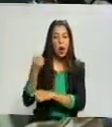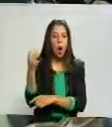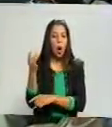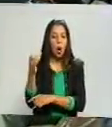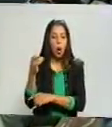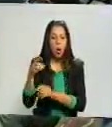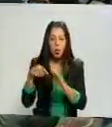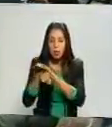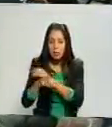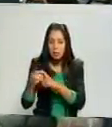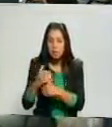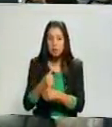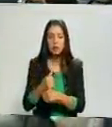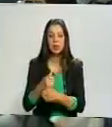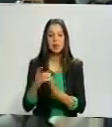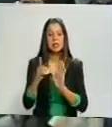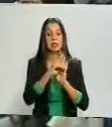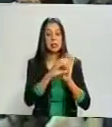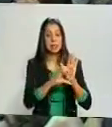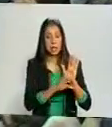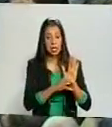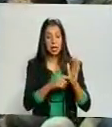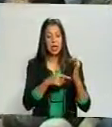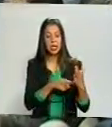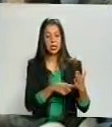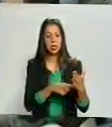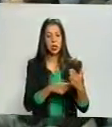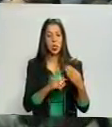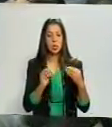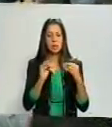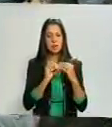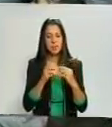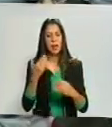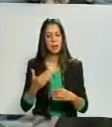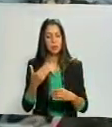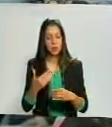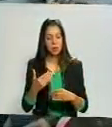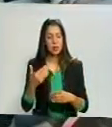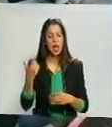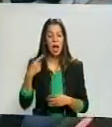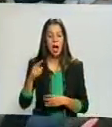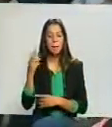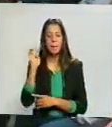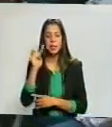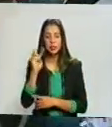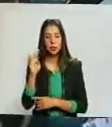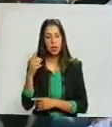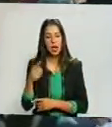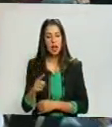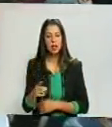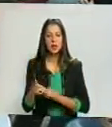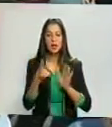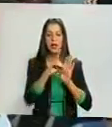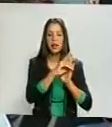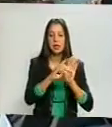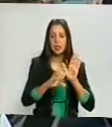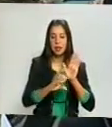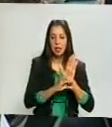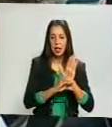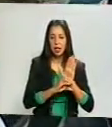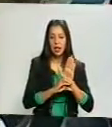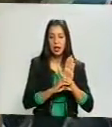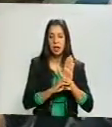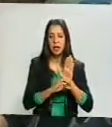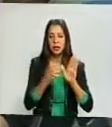o de un decreto con rango, valor y fuerza de ley existente en el país, que es el decreto con rango,